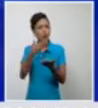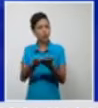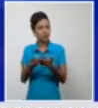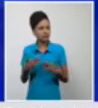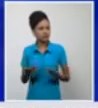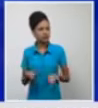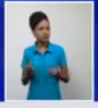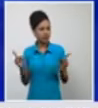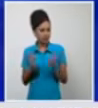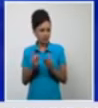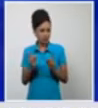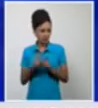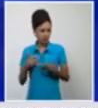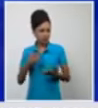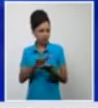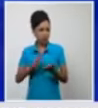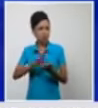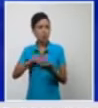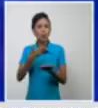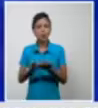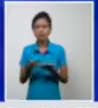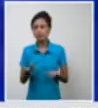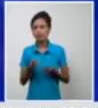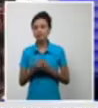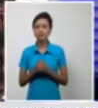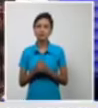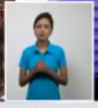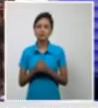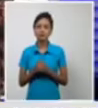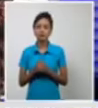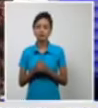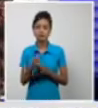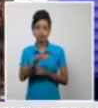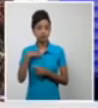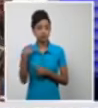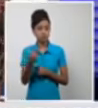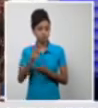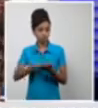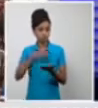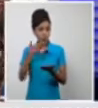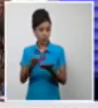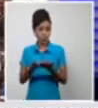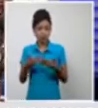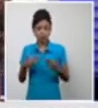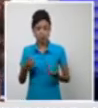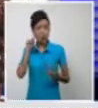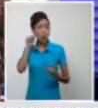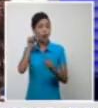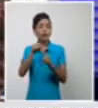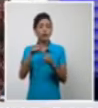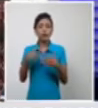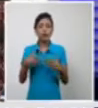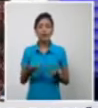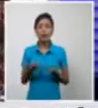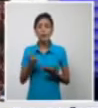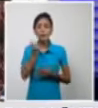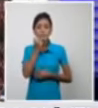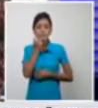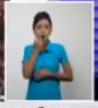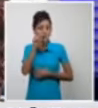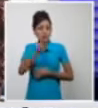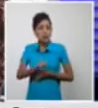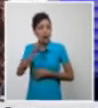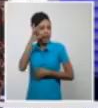resumen? Bueno, las propuestas han estado dirigidas fundamentalmente a los objetivos de elevar la percepción de riesgo